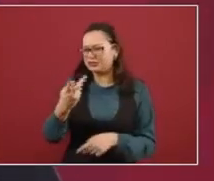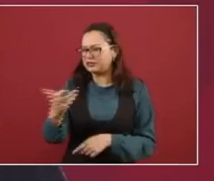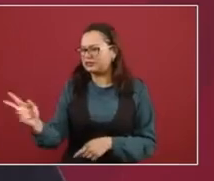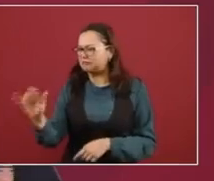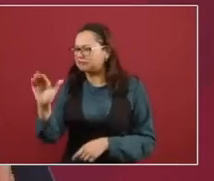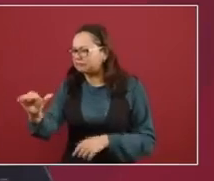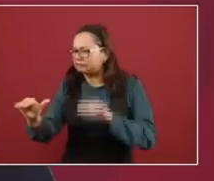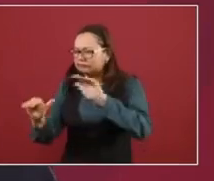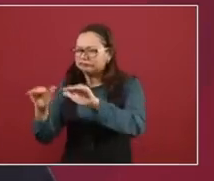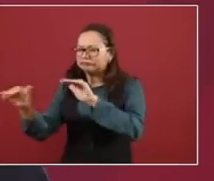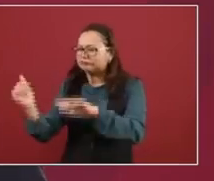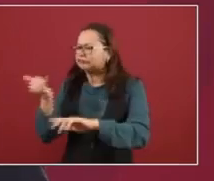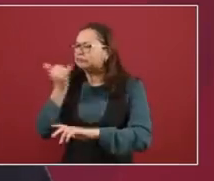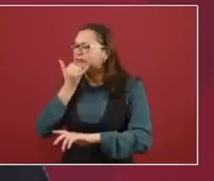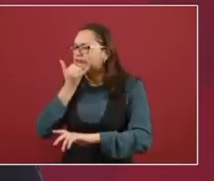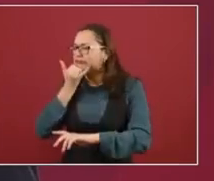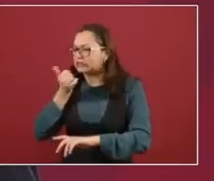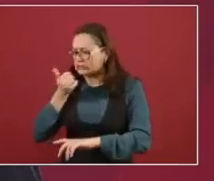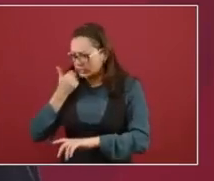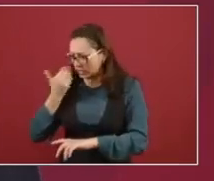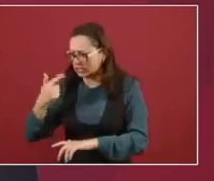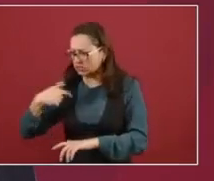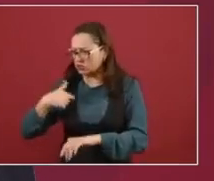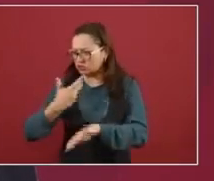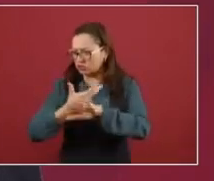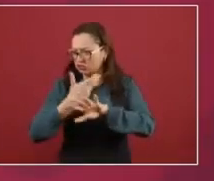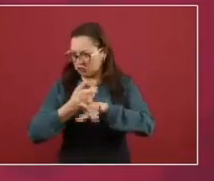que contestáramos